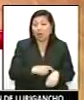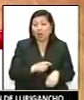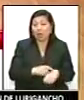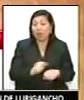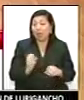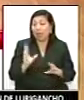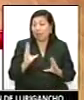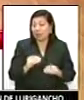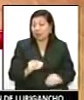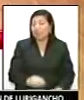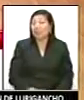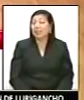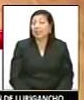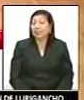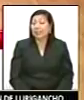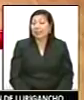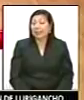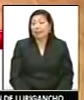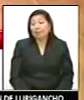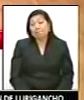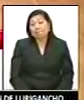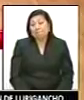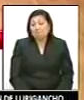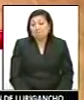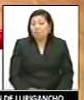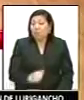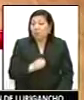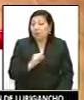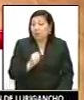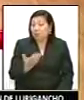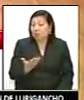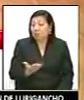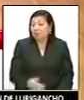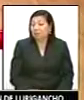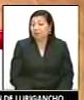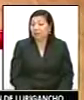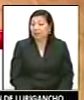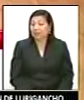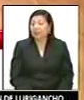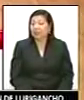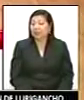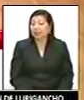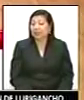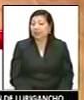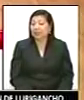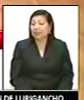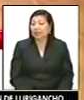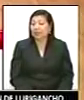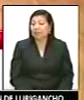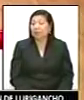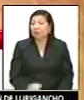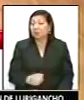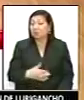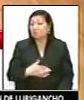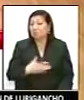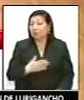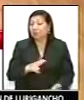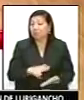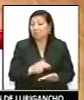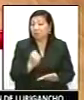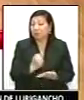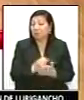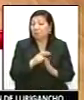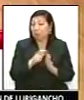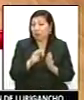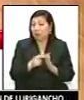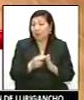diurno, señor presidente. Por tanto, yo quiero pedirle, no sé si hay quórum en este momento, pero que se pueda aprobar este